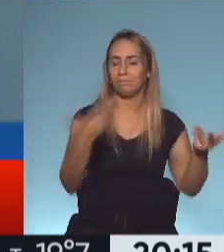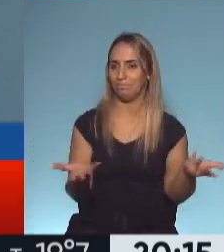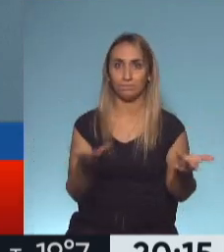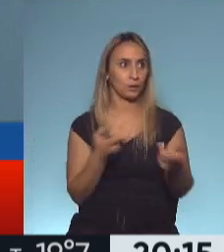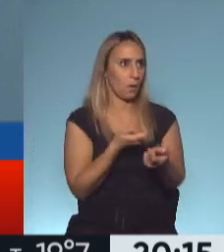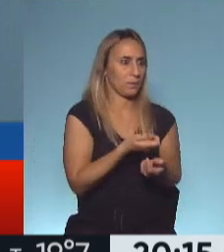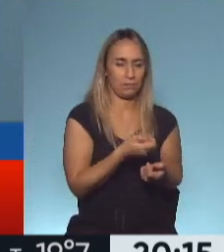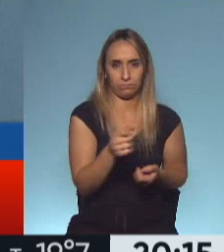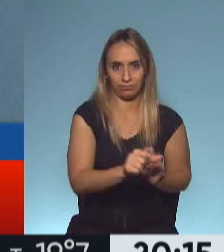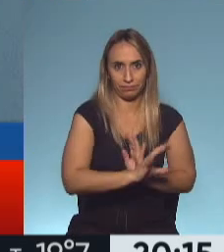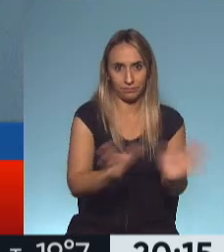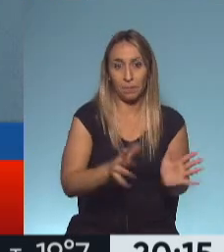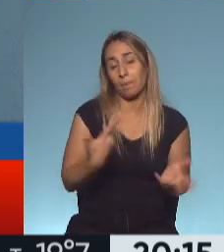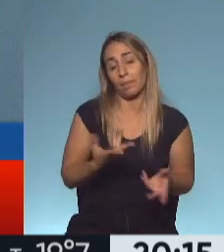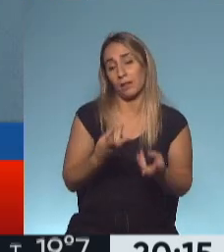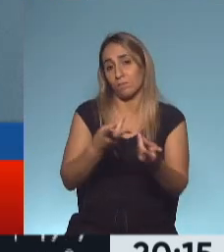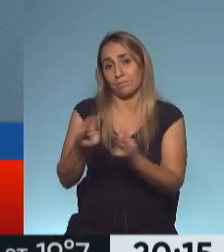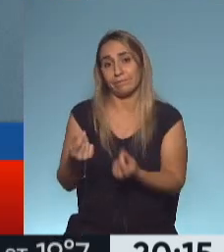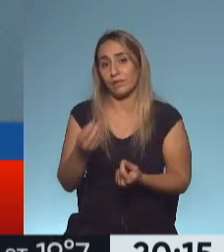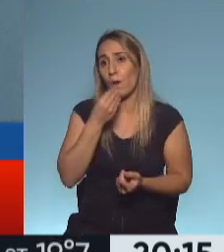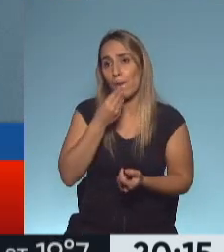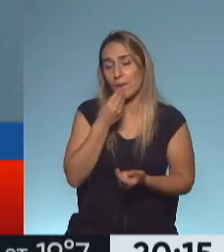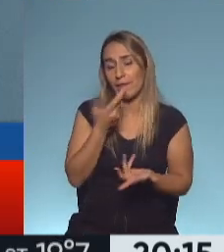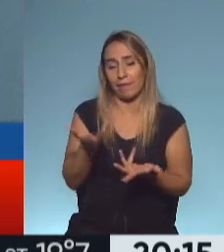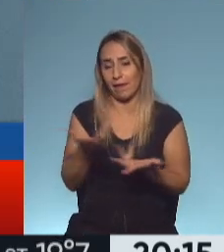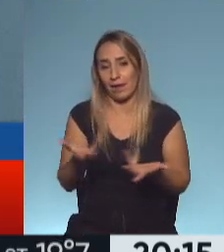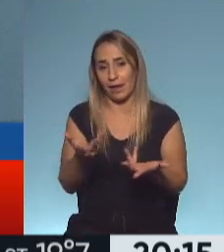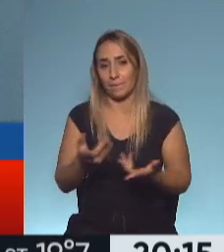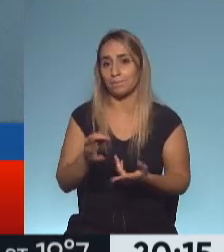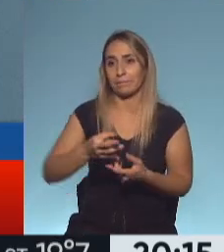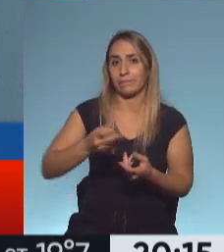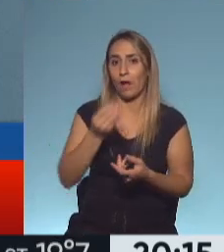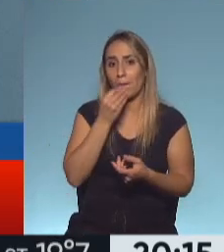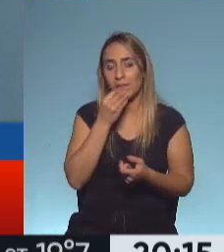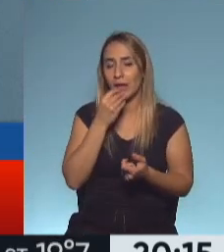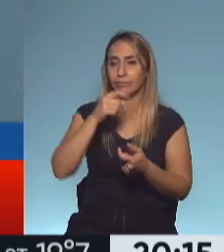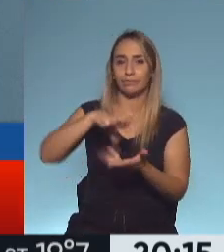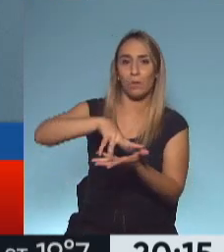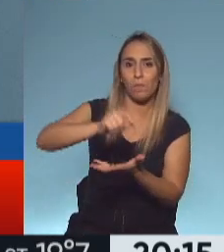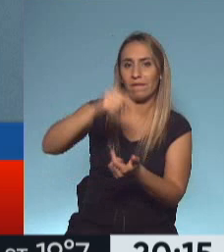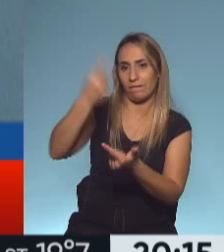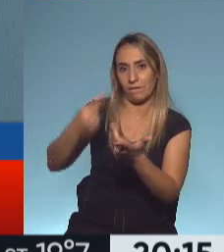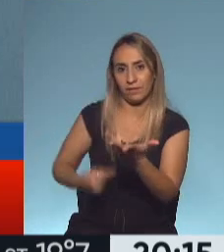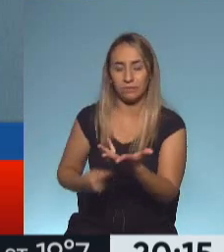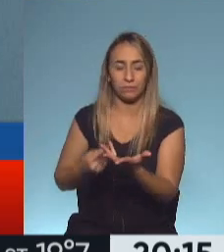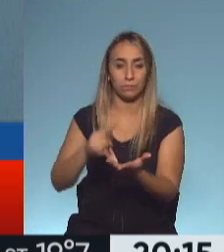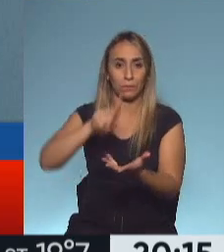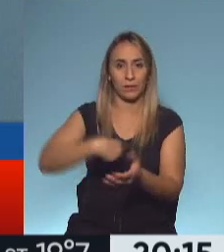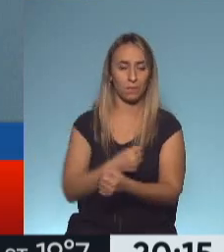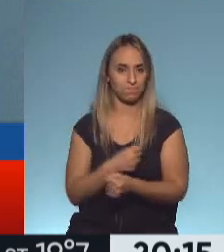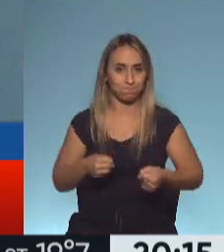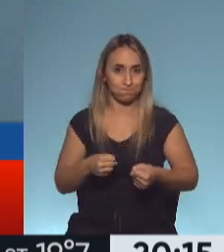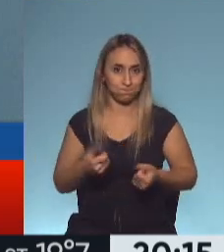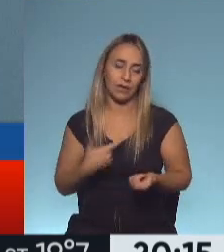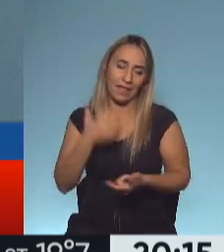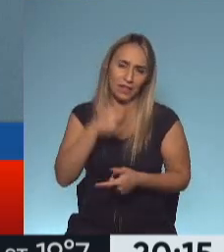bueno, la venta, la compra de carbohidratos, que es dentro de todo lo más barato. Y bueno, ¿cómo, si tiene el